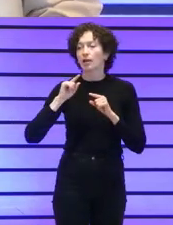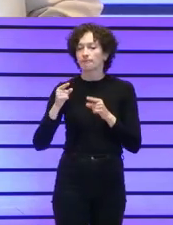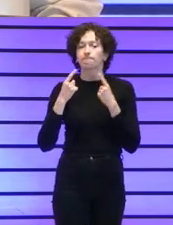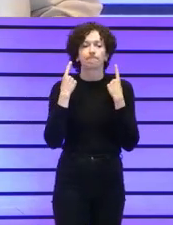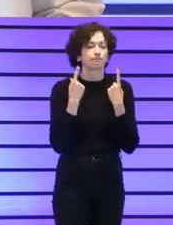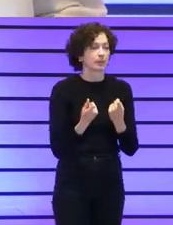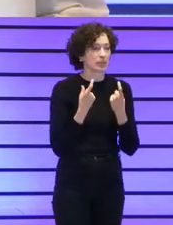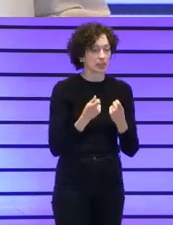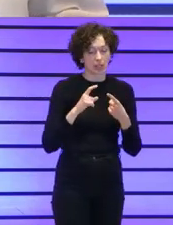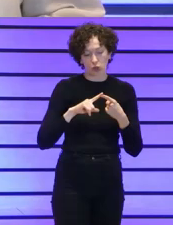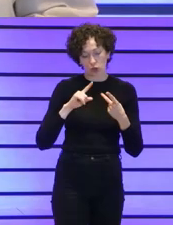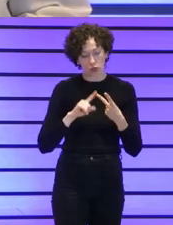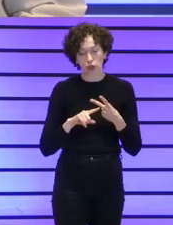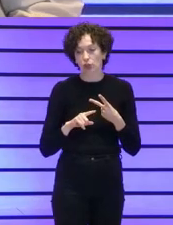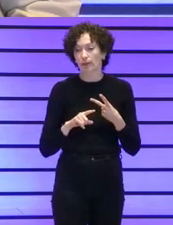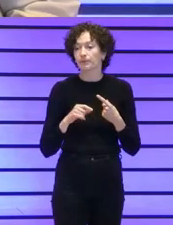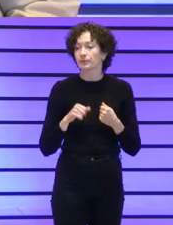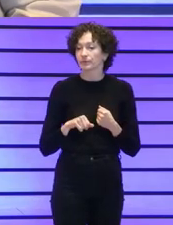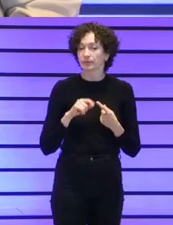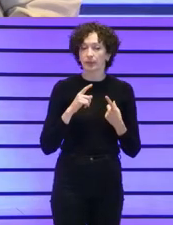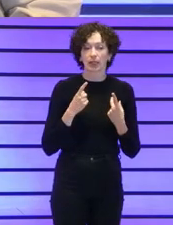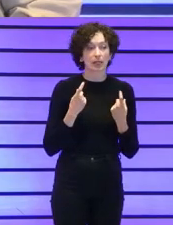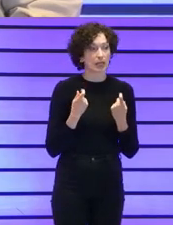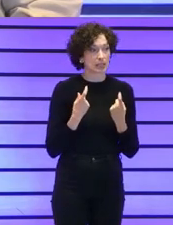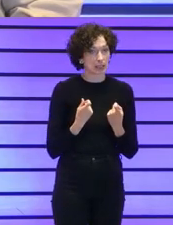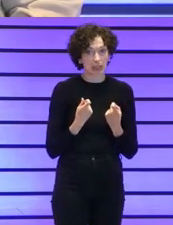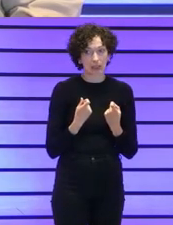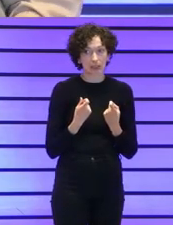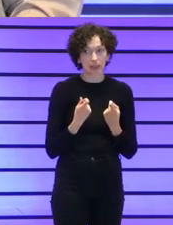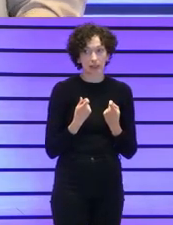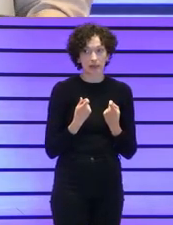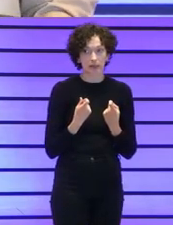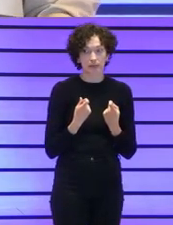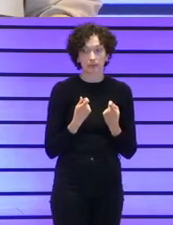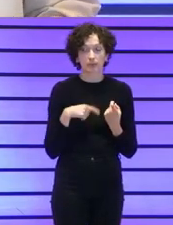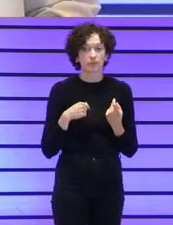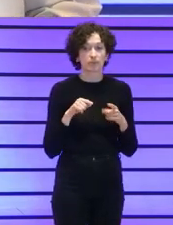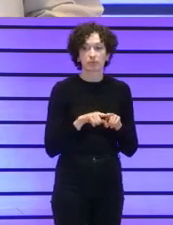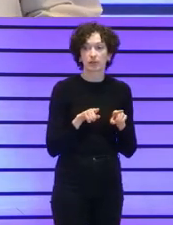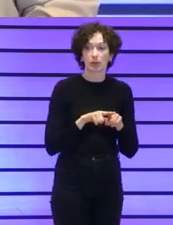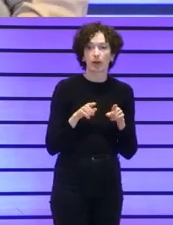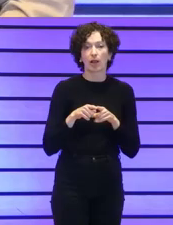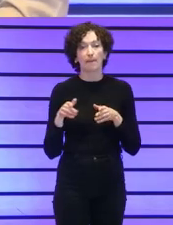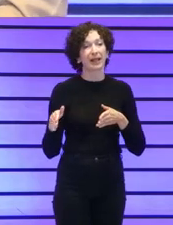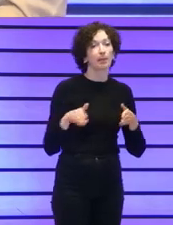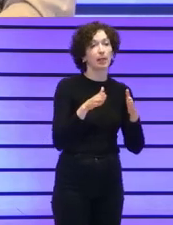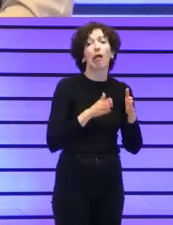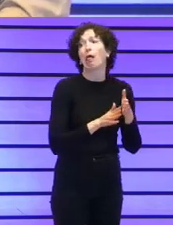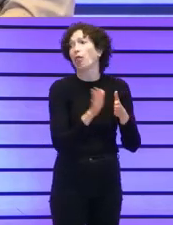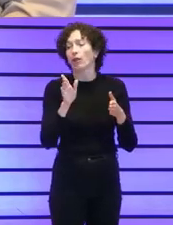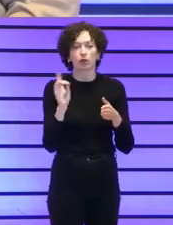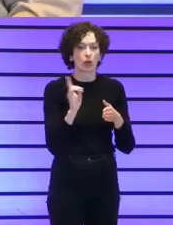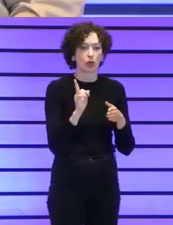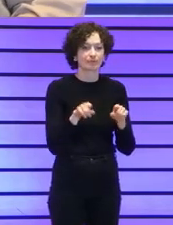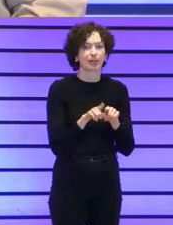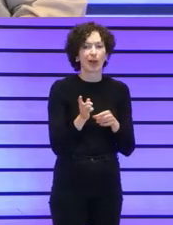de alguna manera, dos cosas, ¿no? Tú necesitas no perder el rumbo, necesitas una brújula,